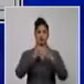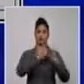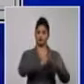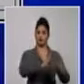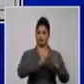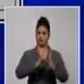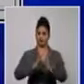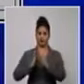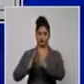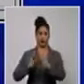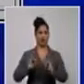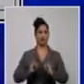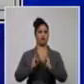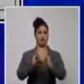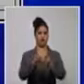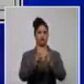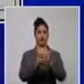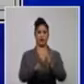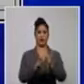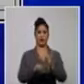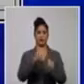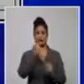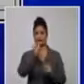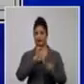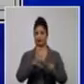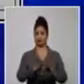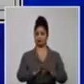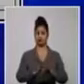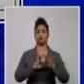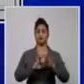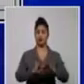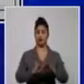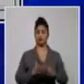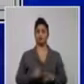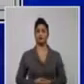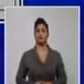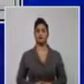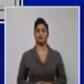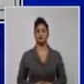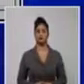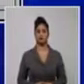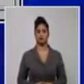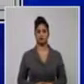disminución en algunos casos, pero finalmente con una tendencia al ascenso.